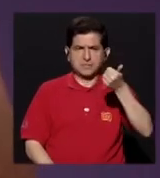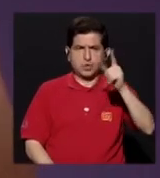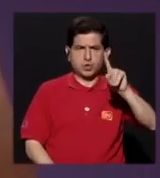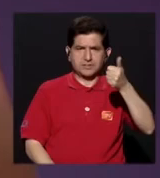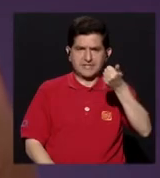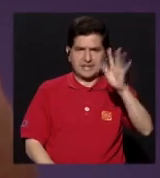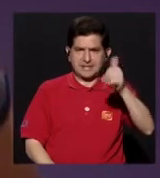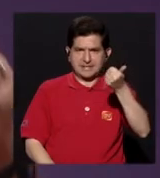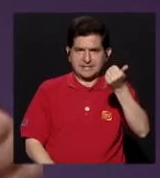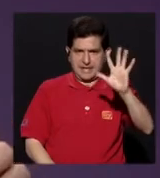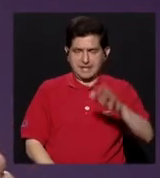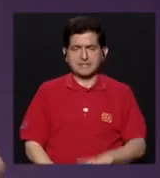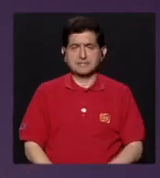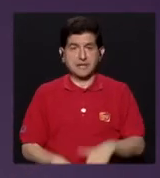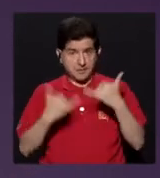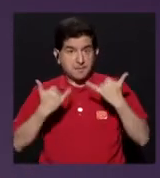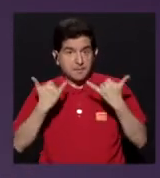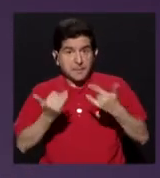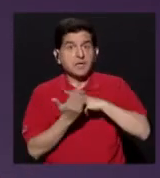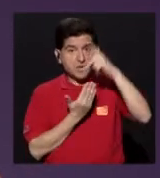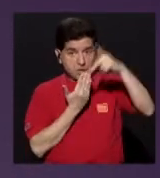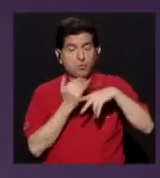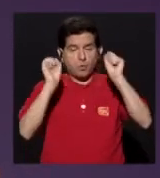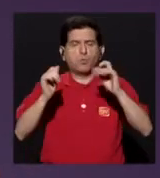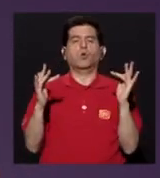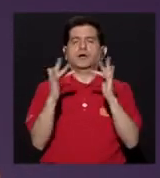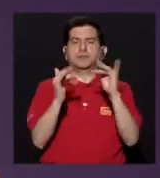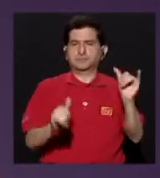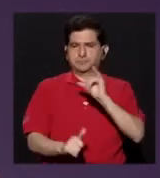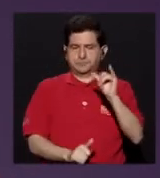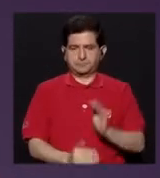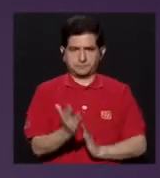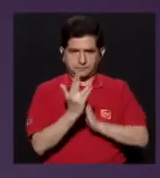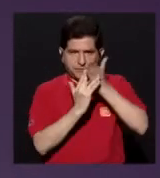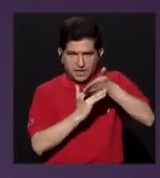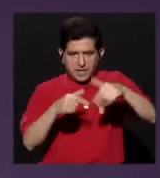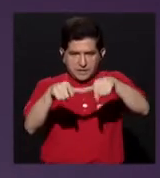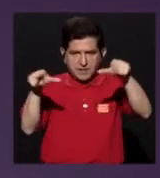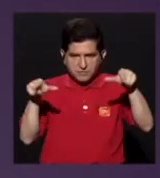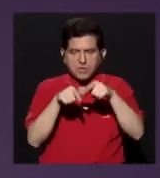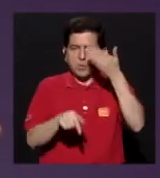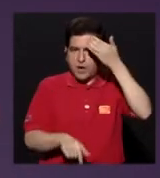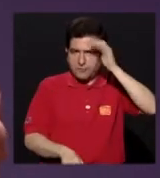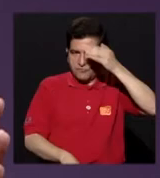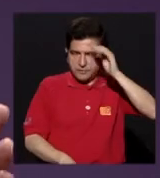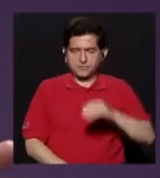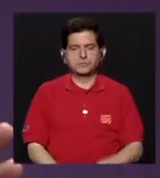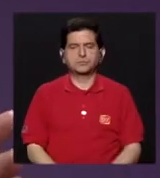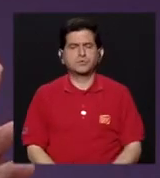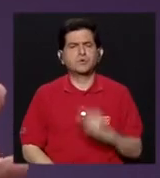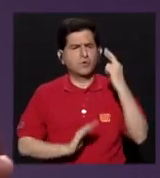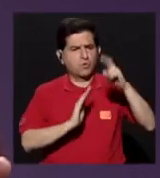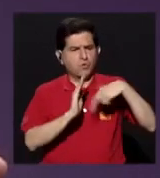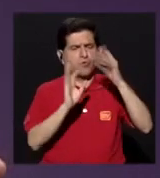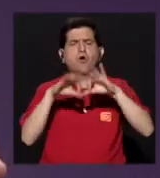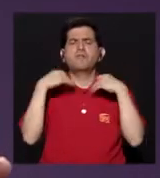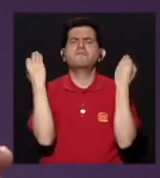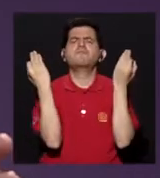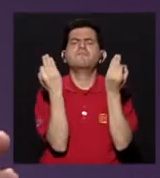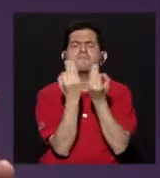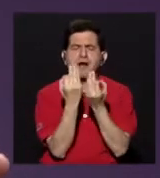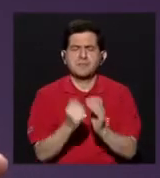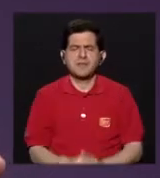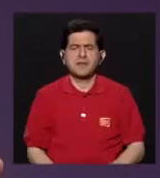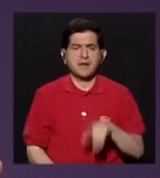en vivo, 2511-1515, también se puede contactar mediante nuestra página de Facebook. ¿Qué papel juega la familia para